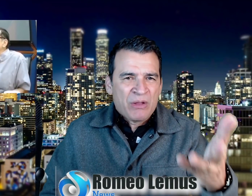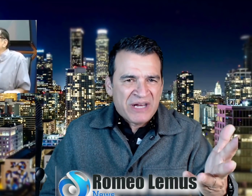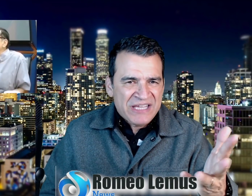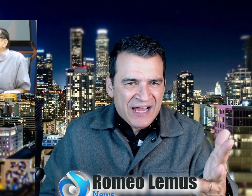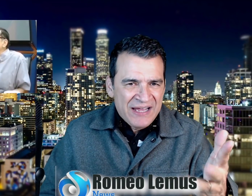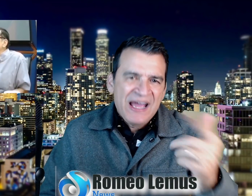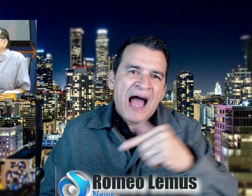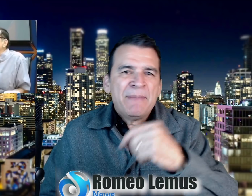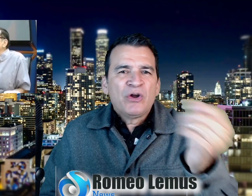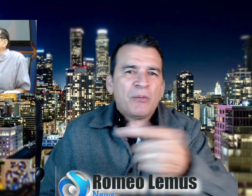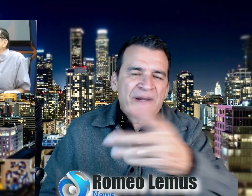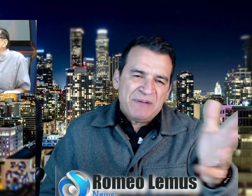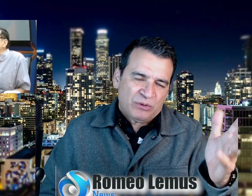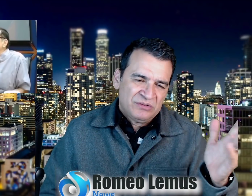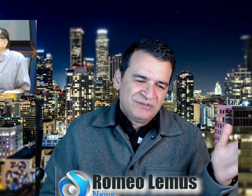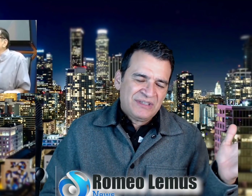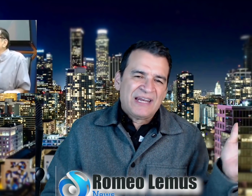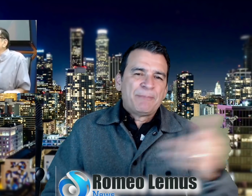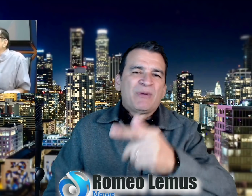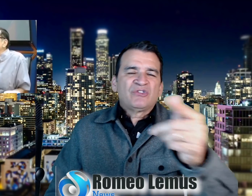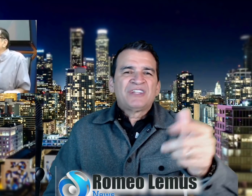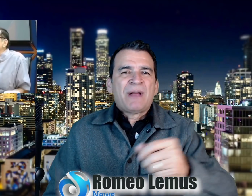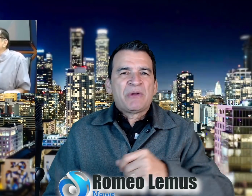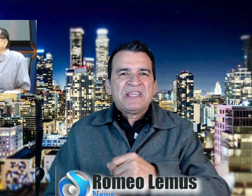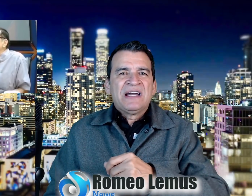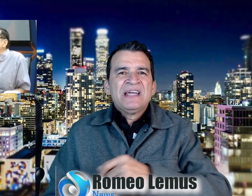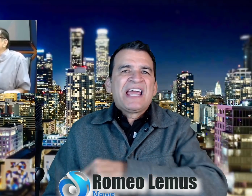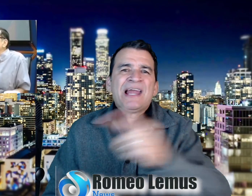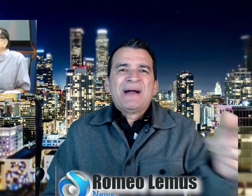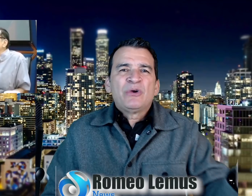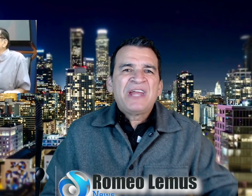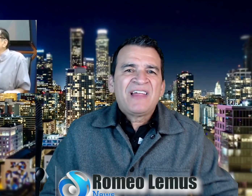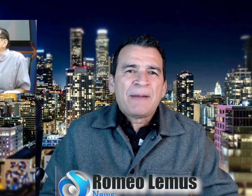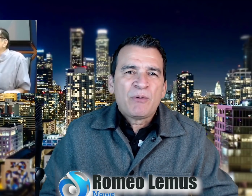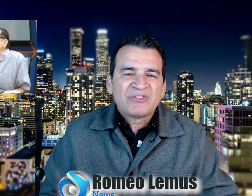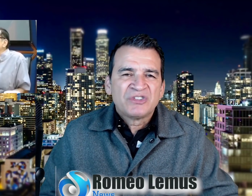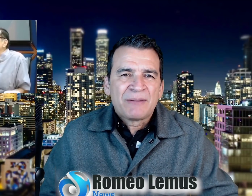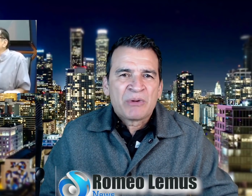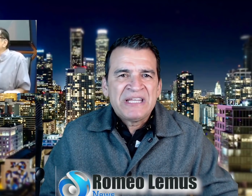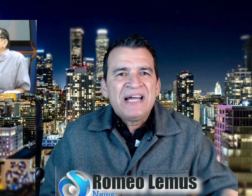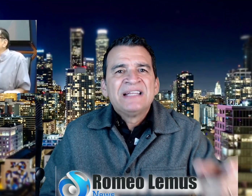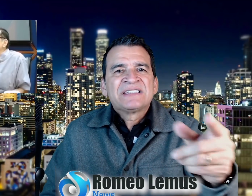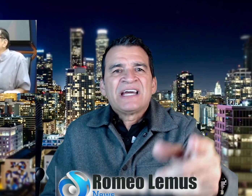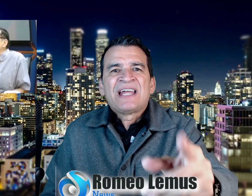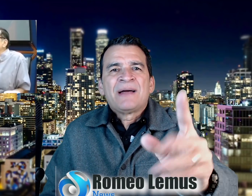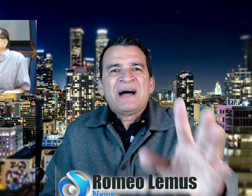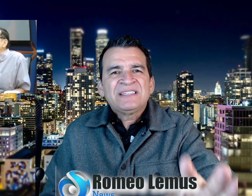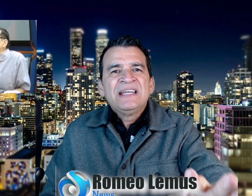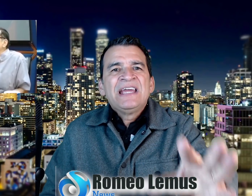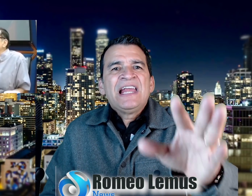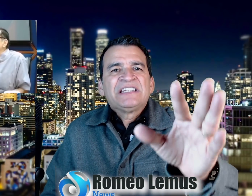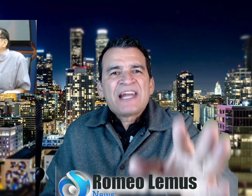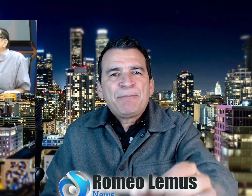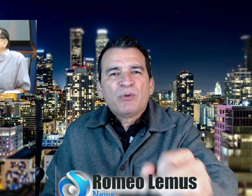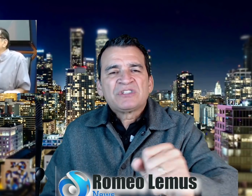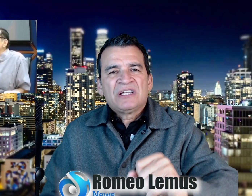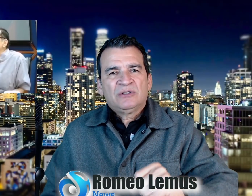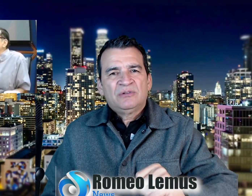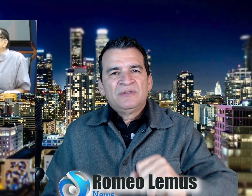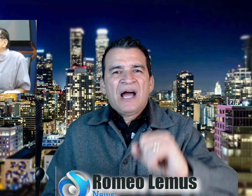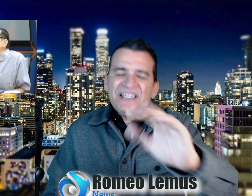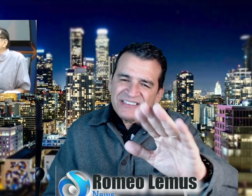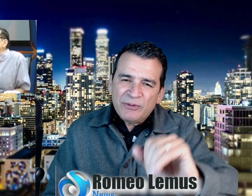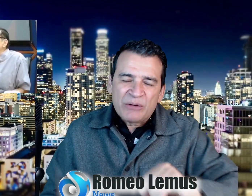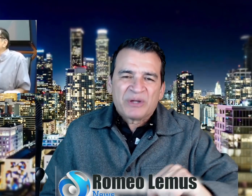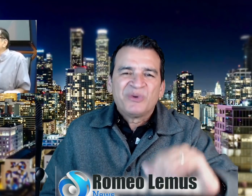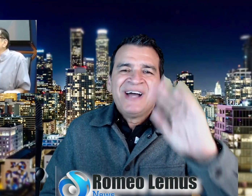salvadoreña a menos como repito la población salvadoreña que la mayoría de la población salvadoreña sea nada más el 3%